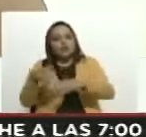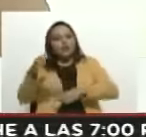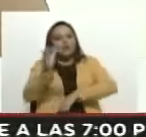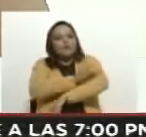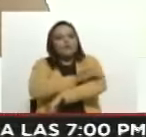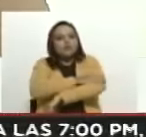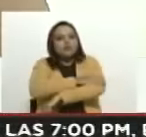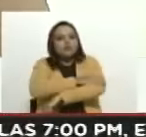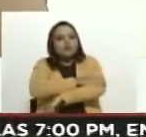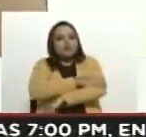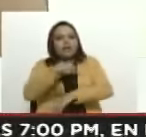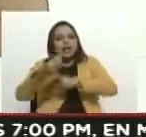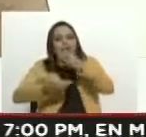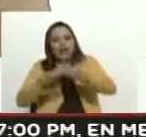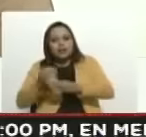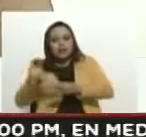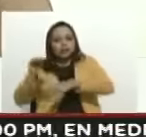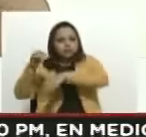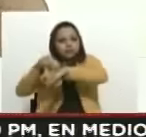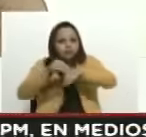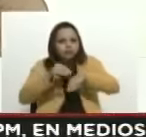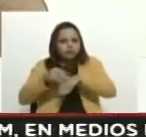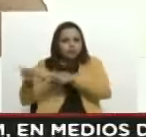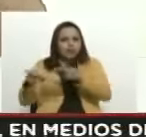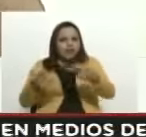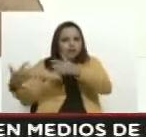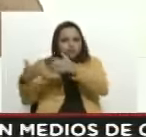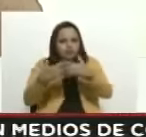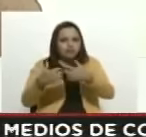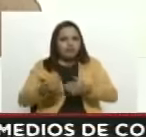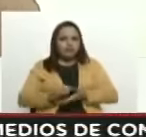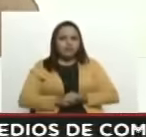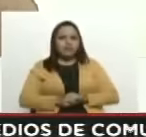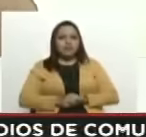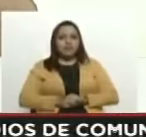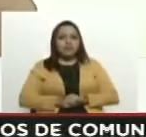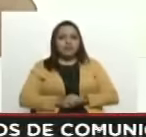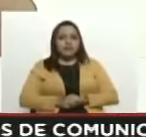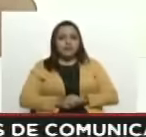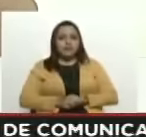llegara o convocara a la violencia?